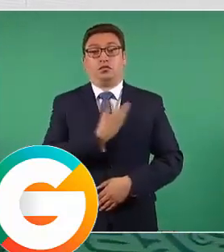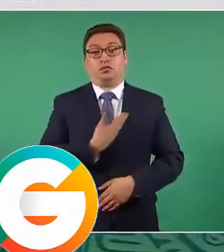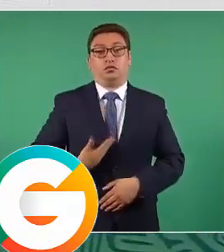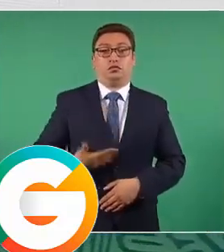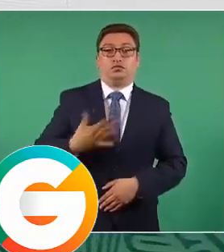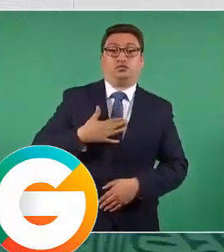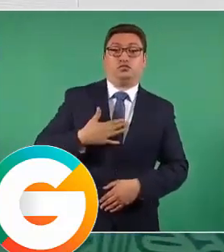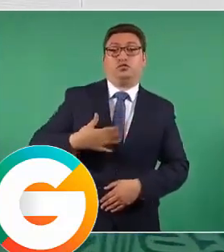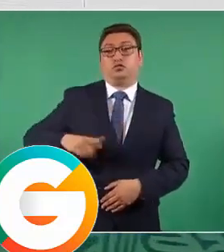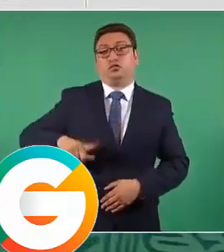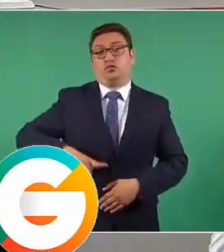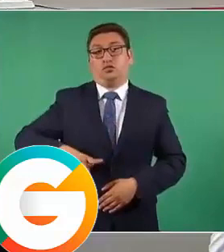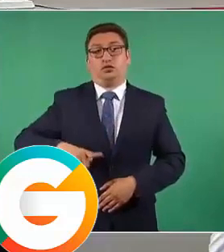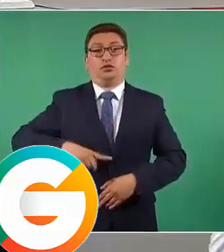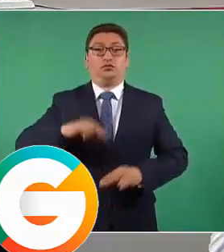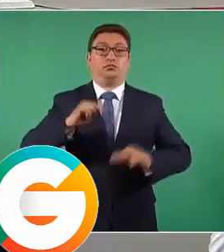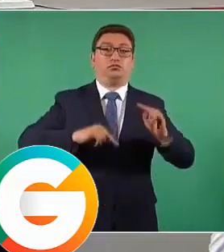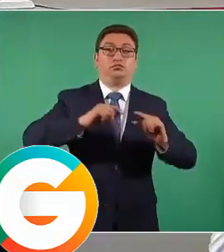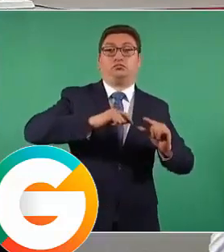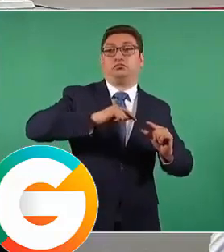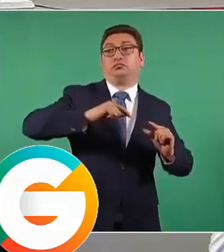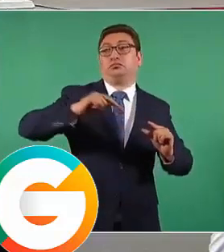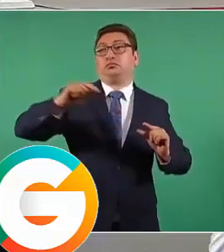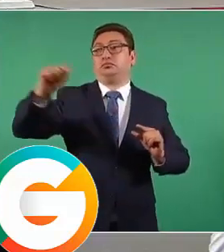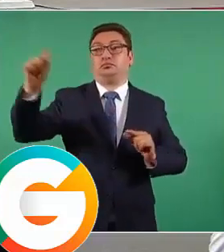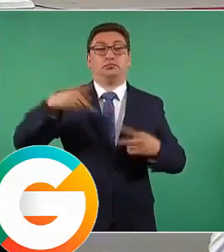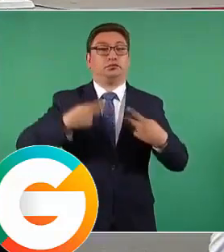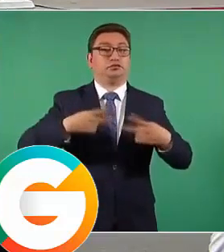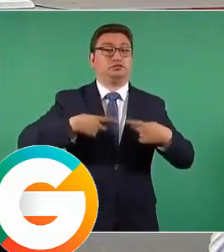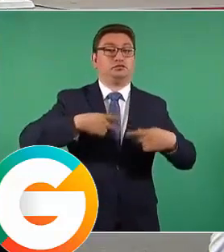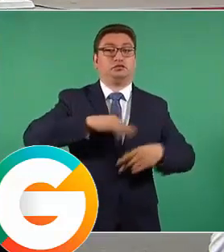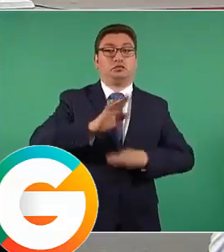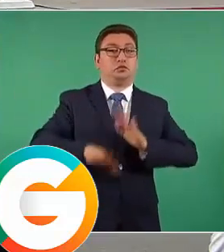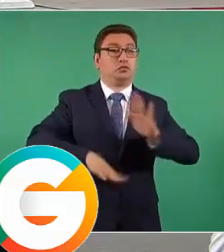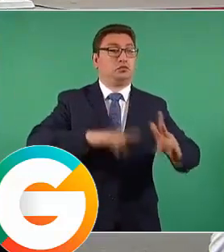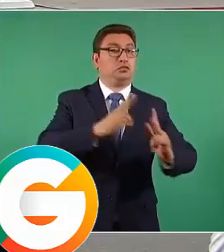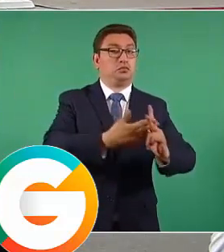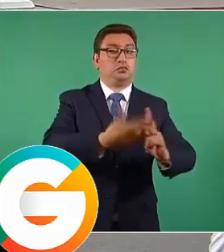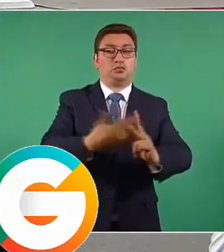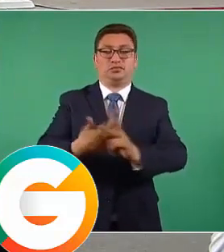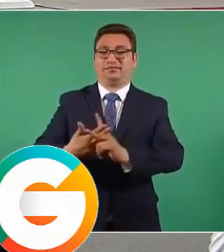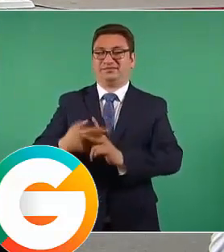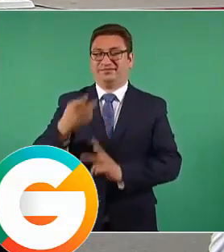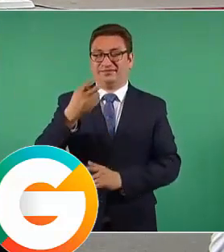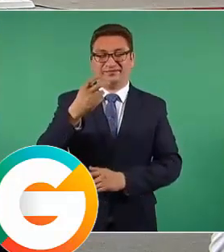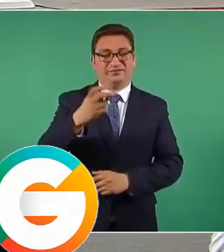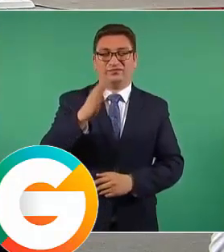el que tenía el récord de más homicidios. Falso.